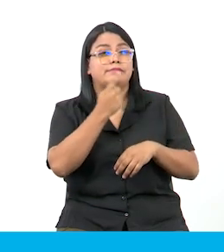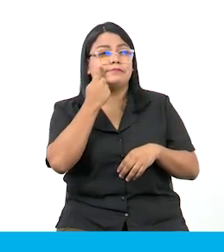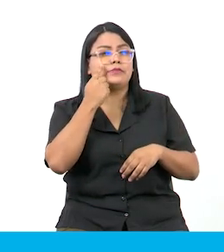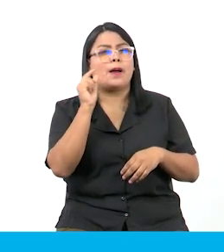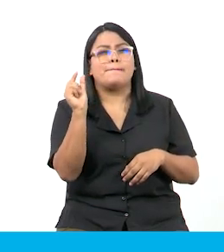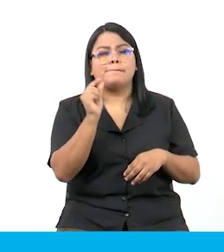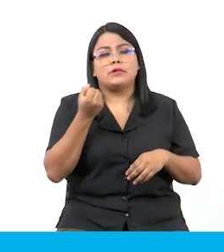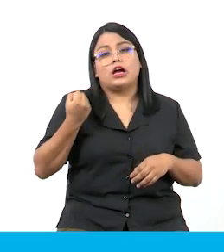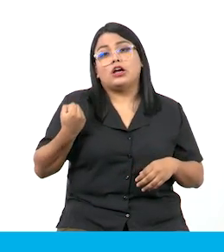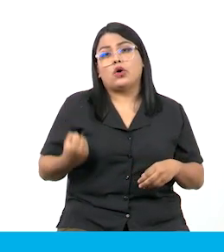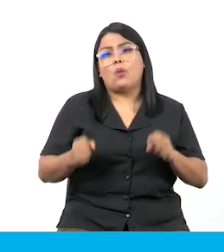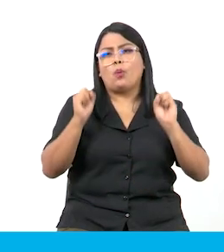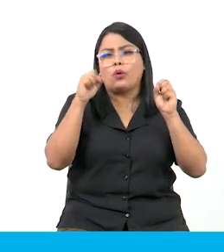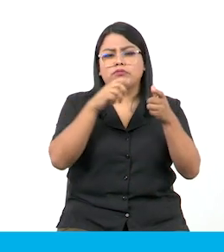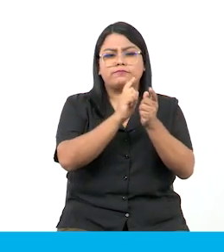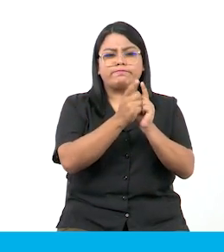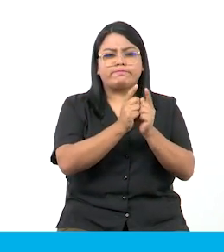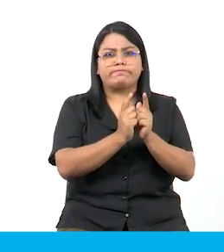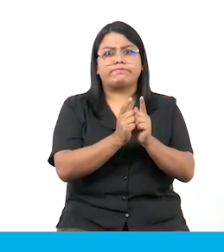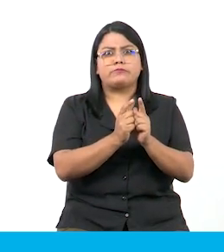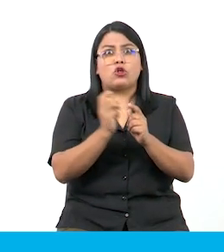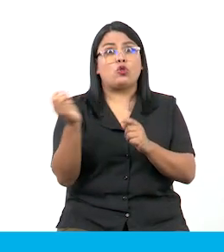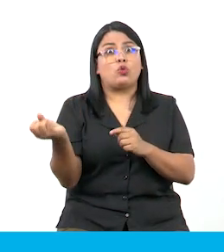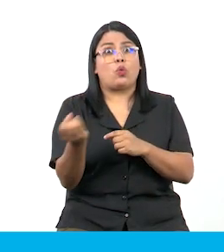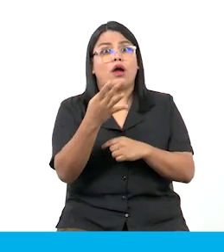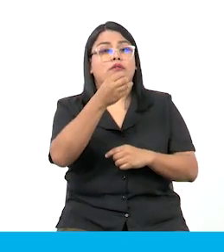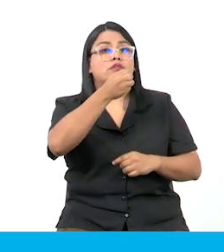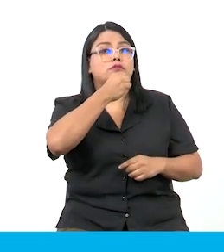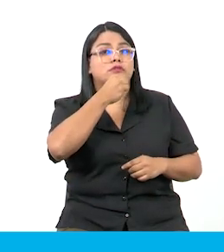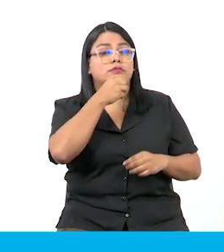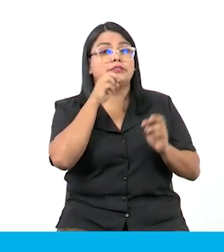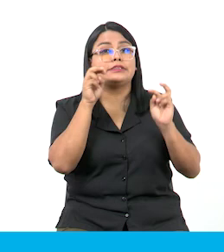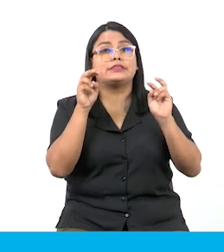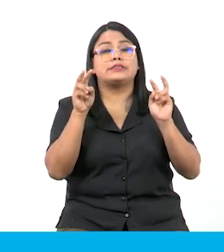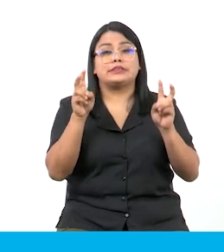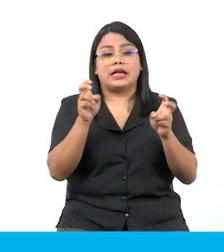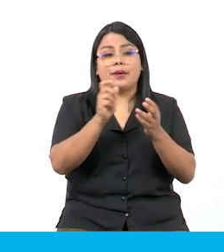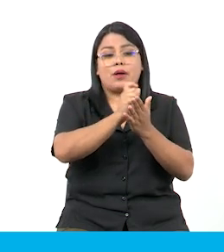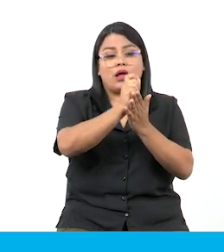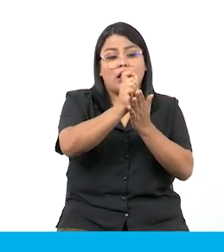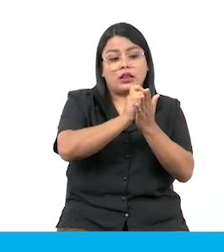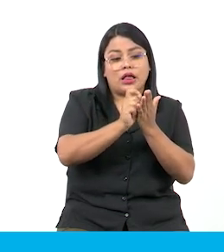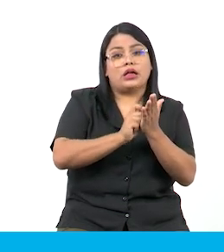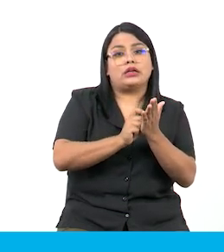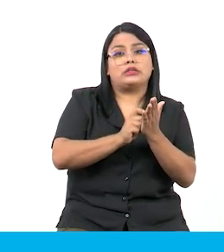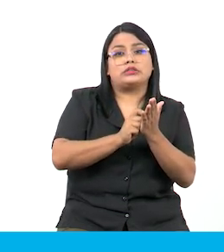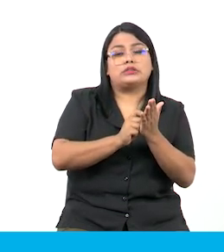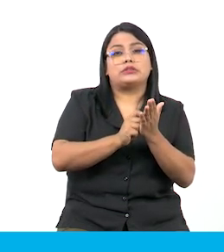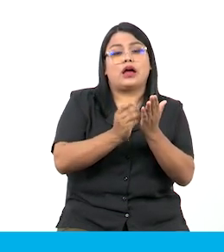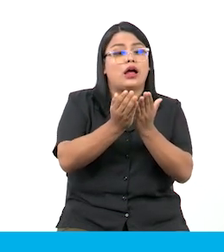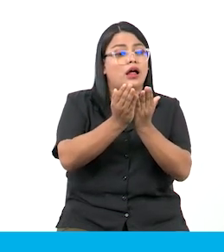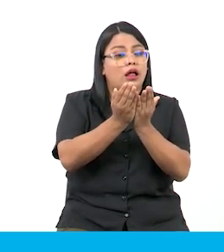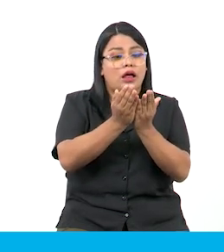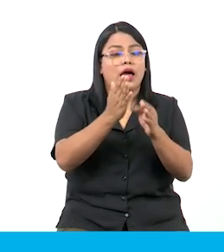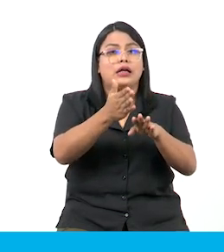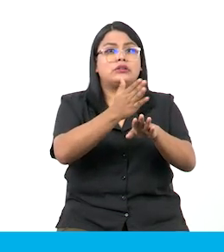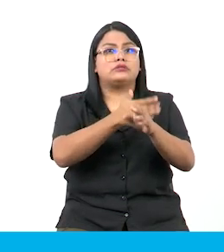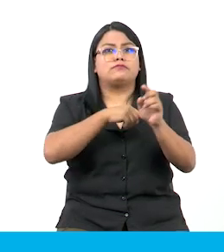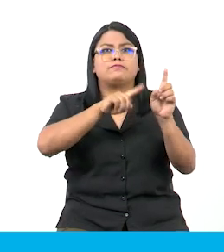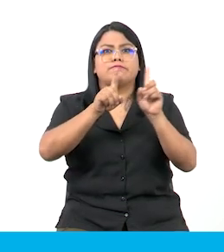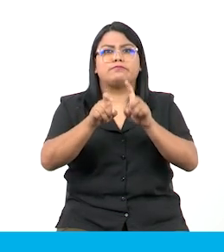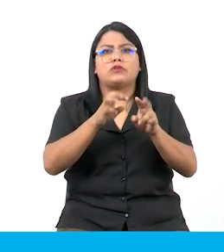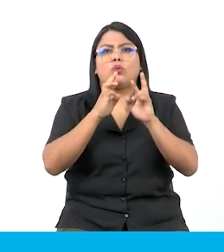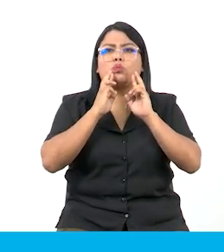A partir de todo esto, se le pide al estudiantado que relacione esta nueva información con el texto leído en la